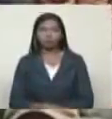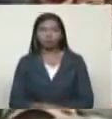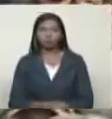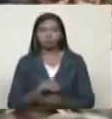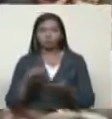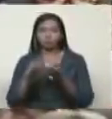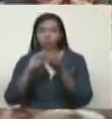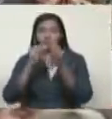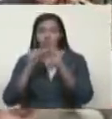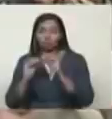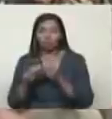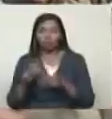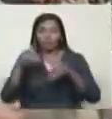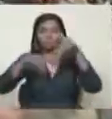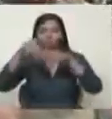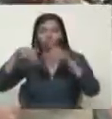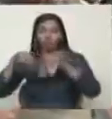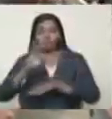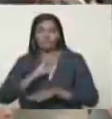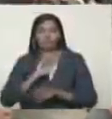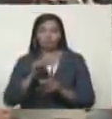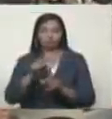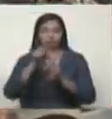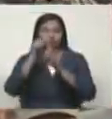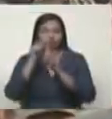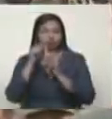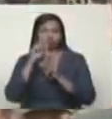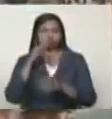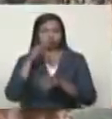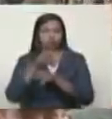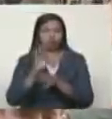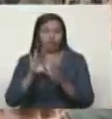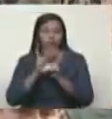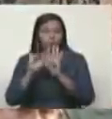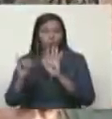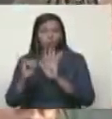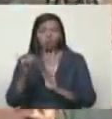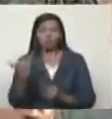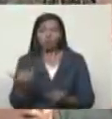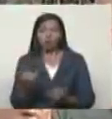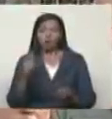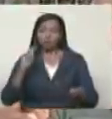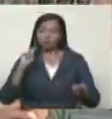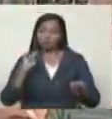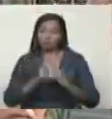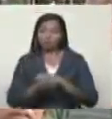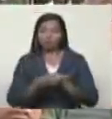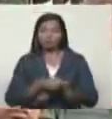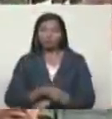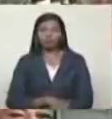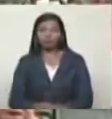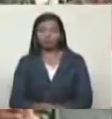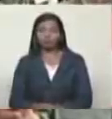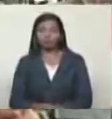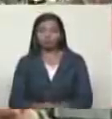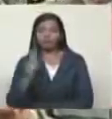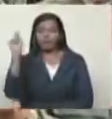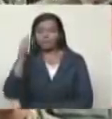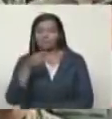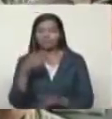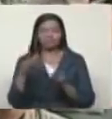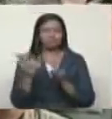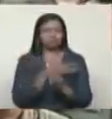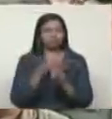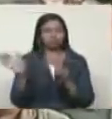renovada y votada por nosotros, llevada a un proceso constituyente y luego de meses de